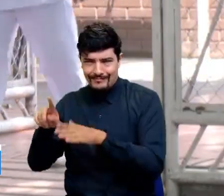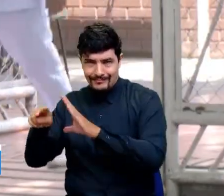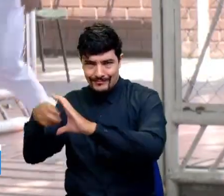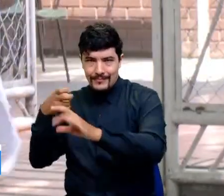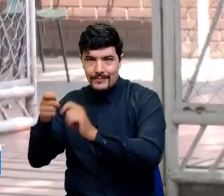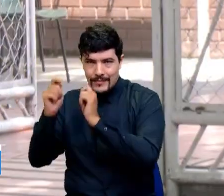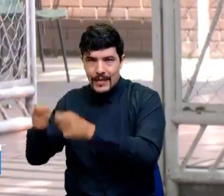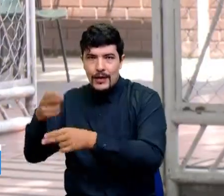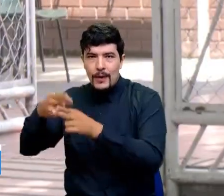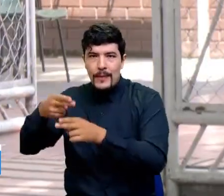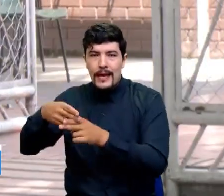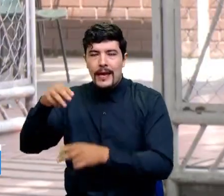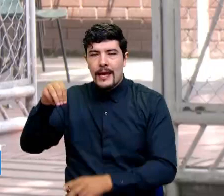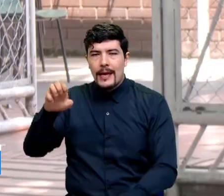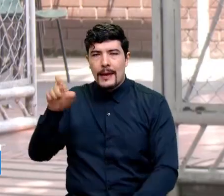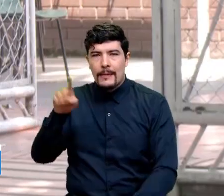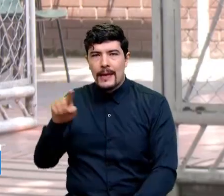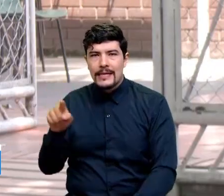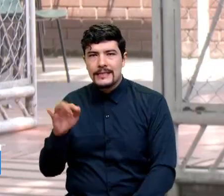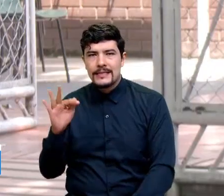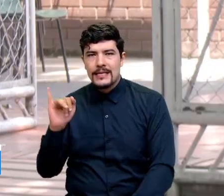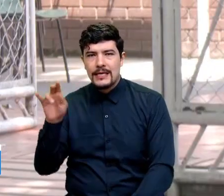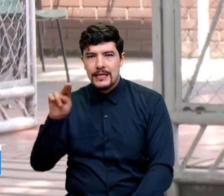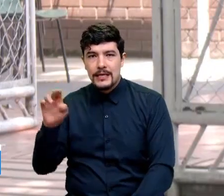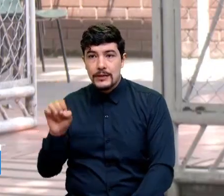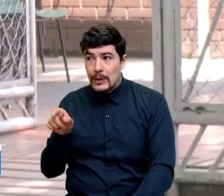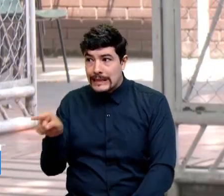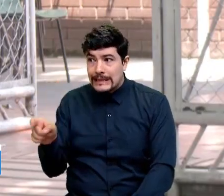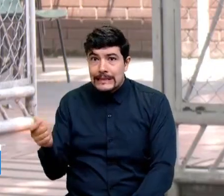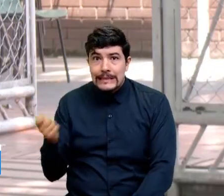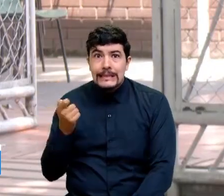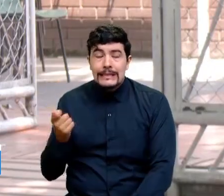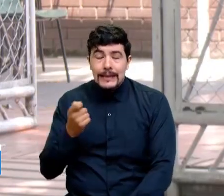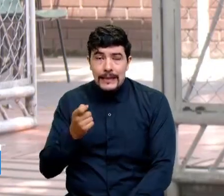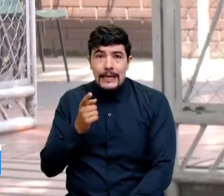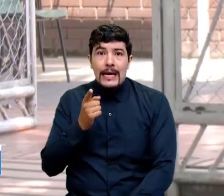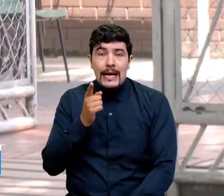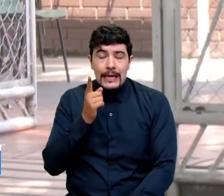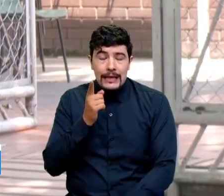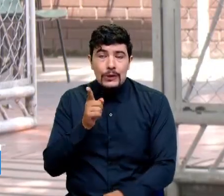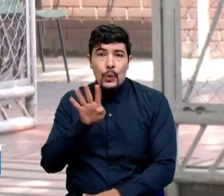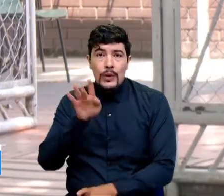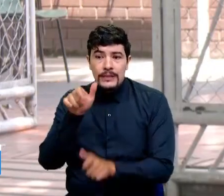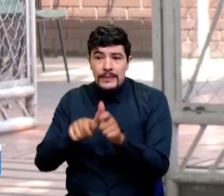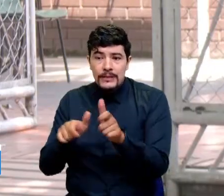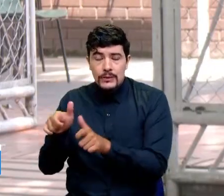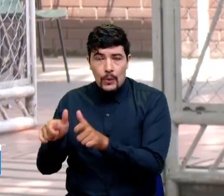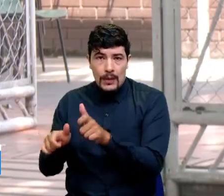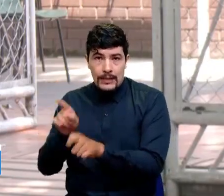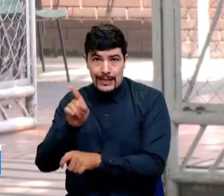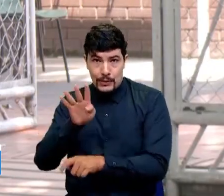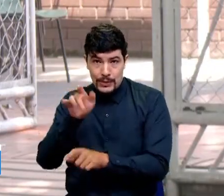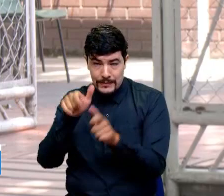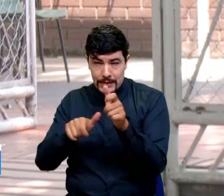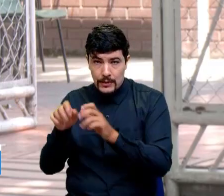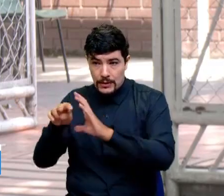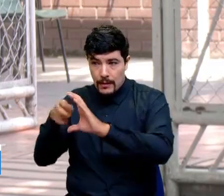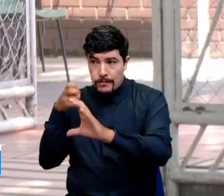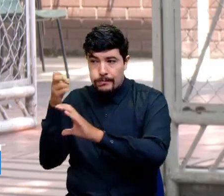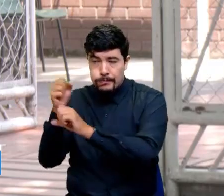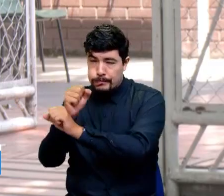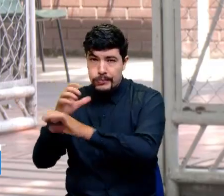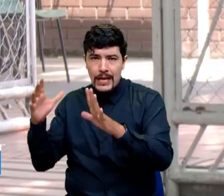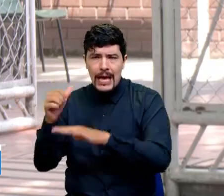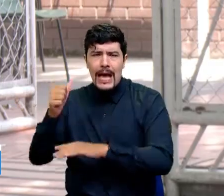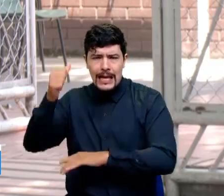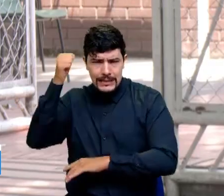tiene pues en vilo a varias familias porque tiene atrapados 14 mineros por una explosión que se produjo el día de ayer sobre las